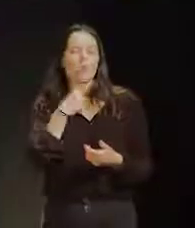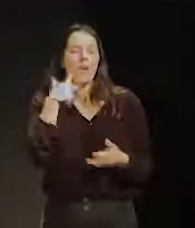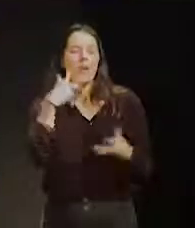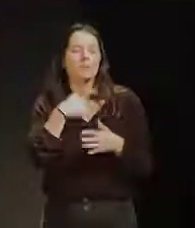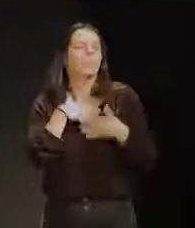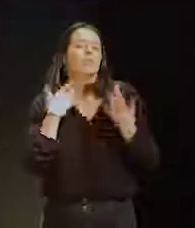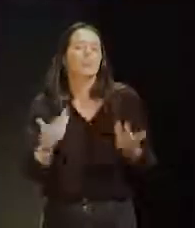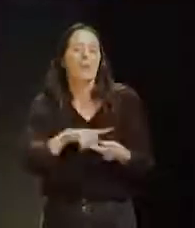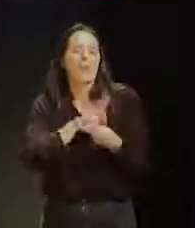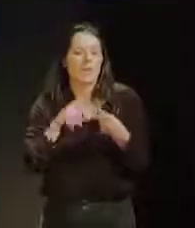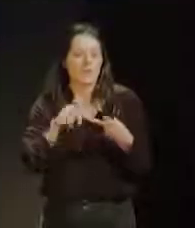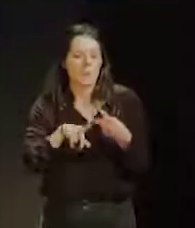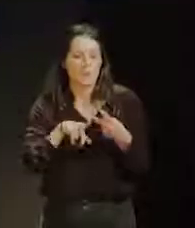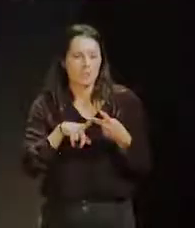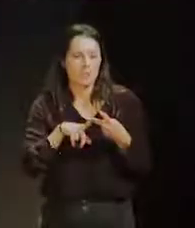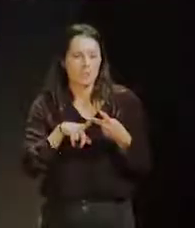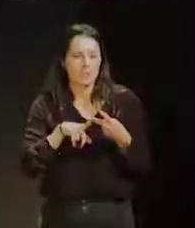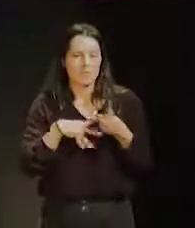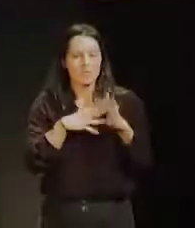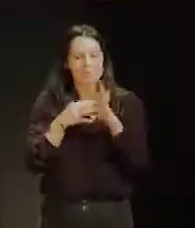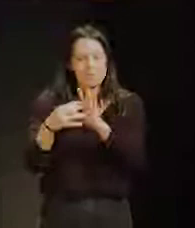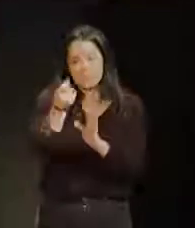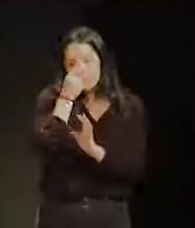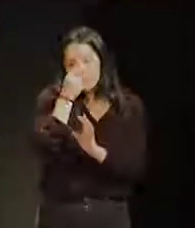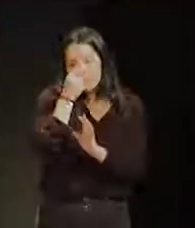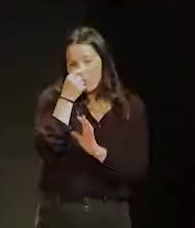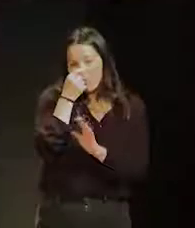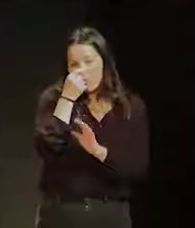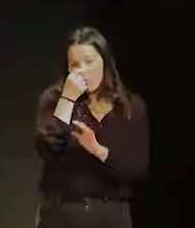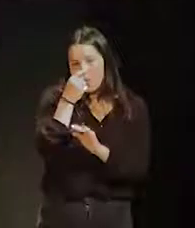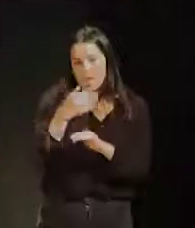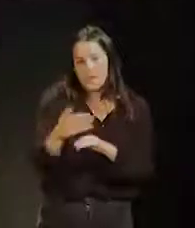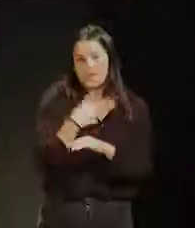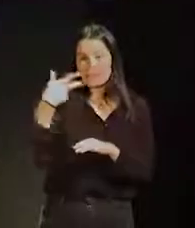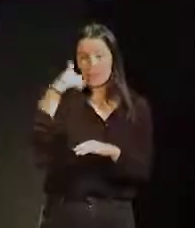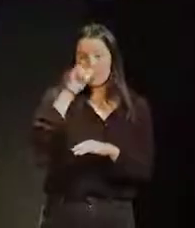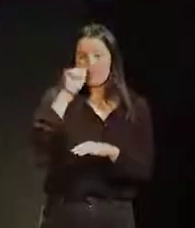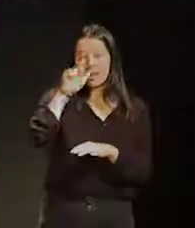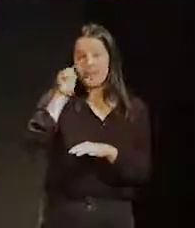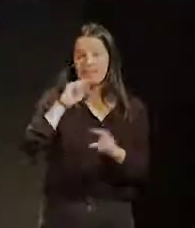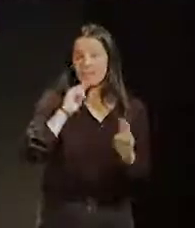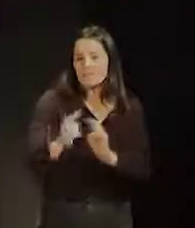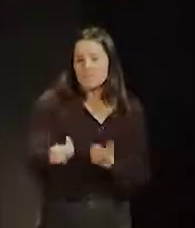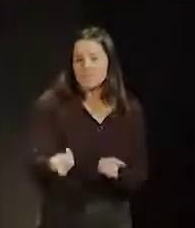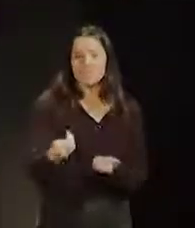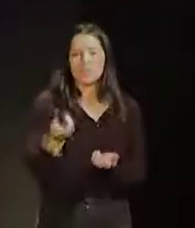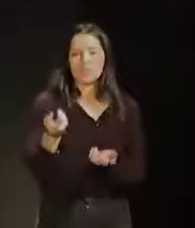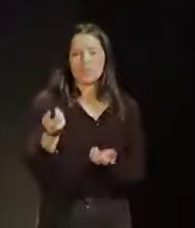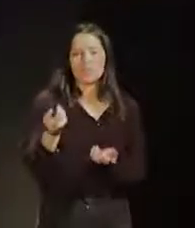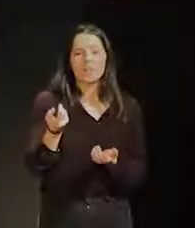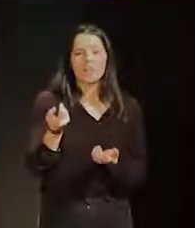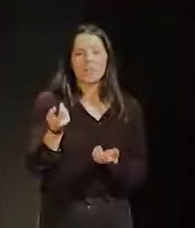segunda pregunta tiene que ver un poco justo con lo que estaba comenzando a responder Kiara. ¿Cuál es la relación que tienen